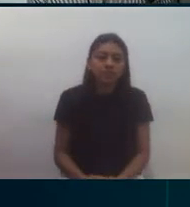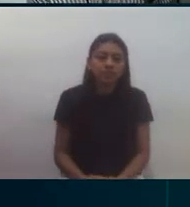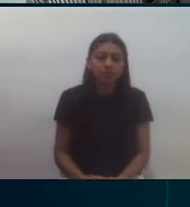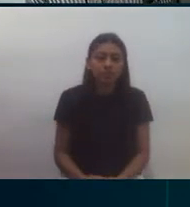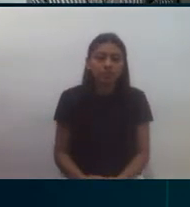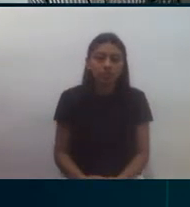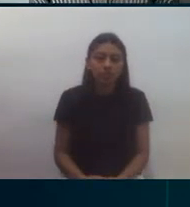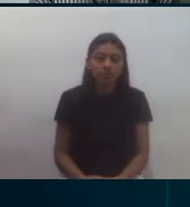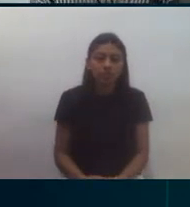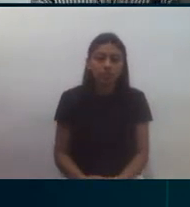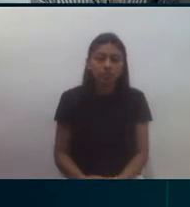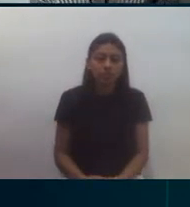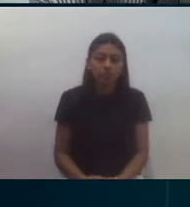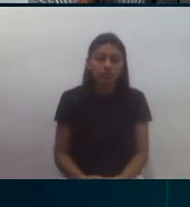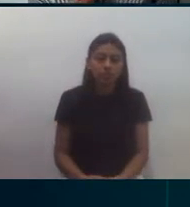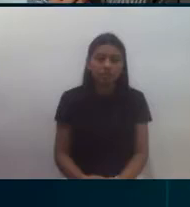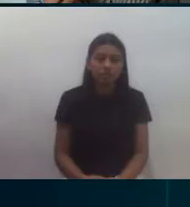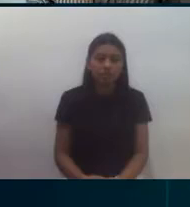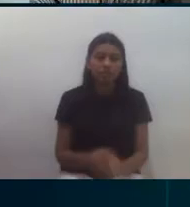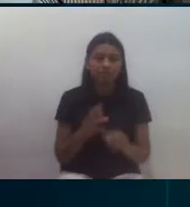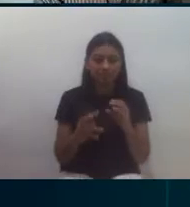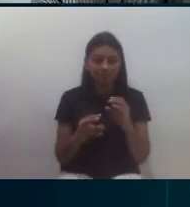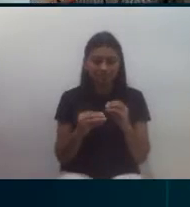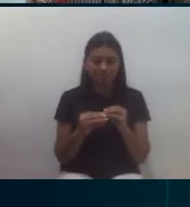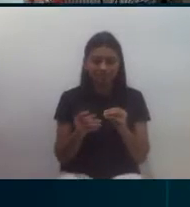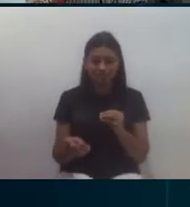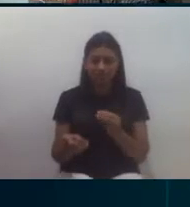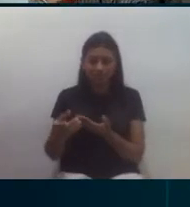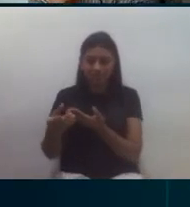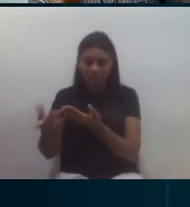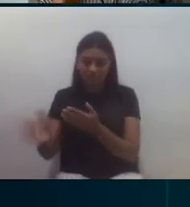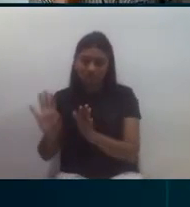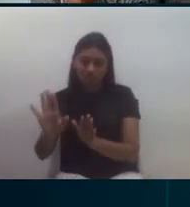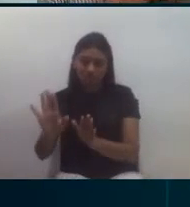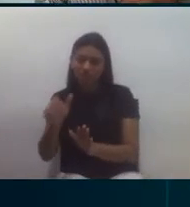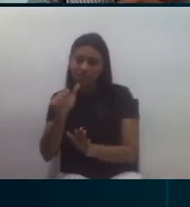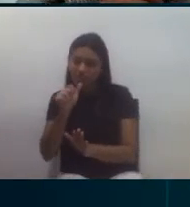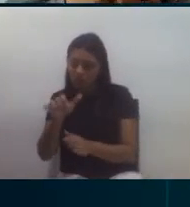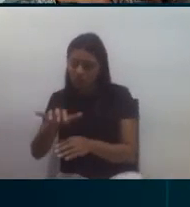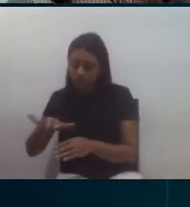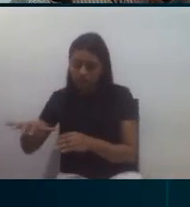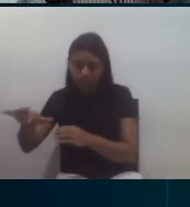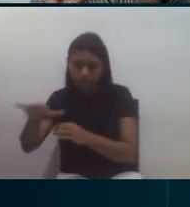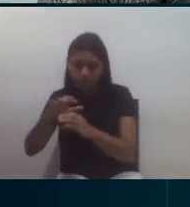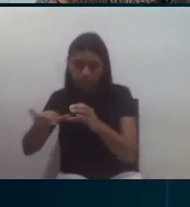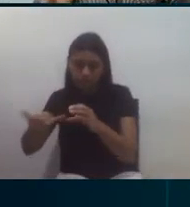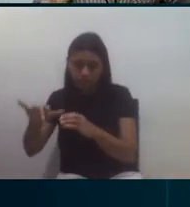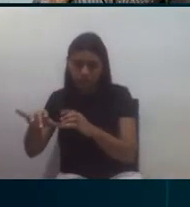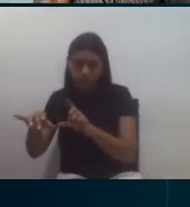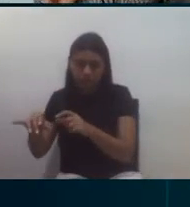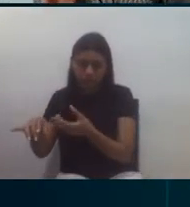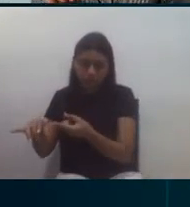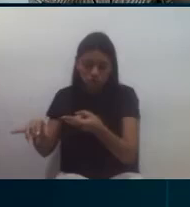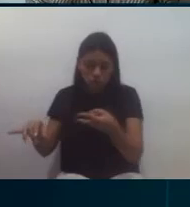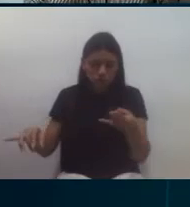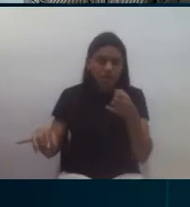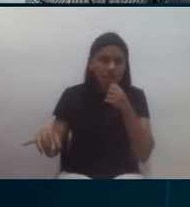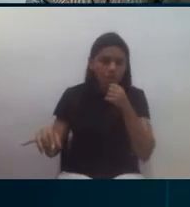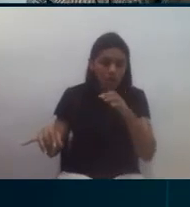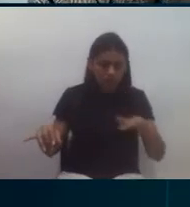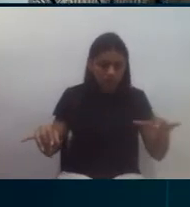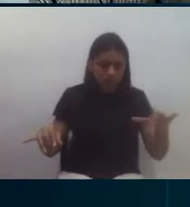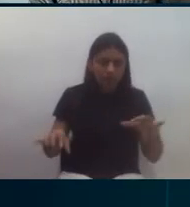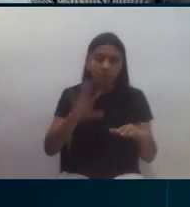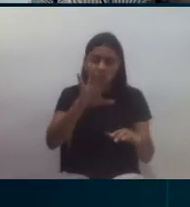el hecho de tener una extracción líquido-líquido quiere decir que los líquidos van a estar disueltos en un